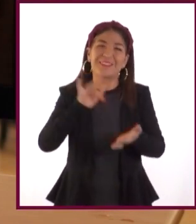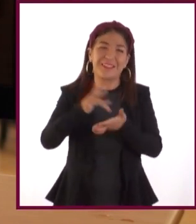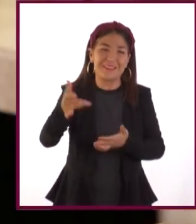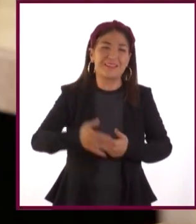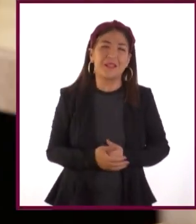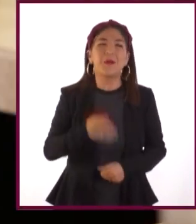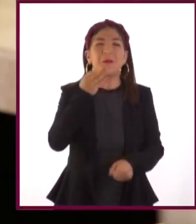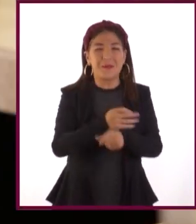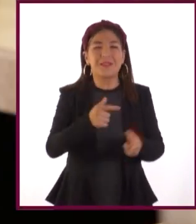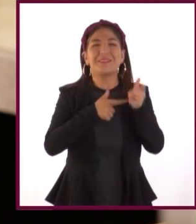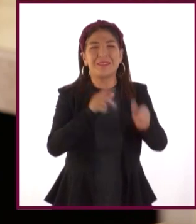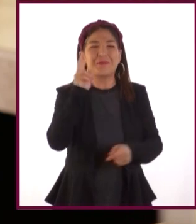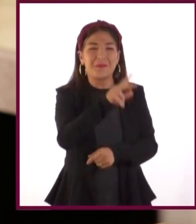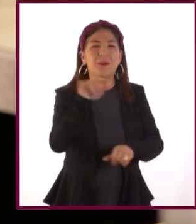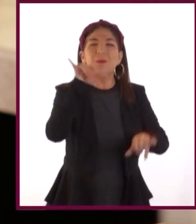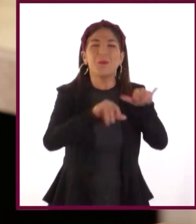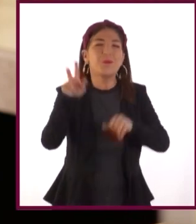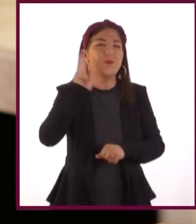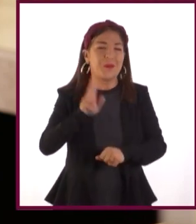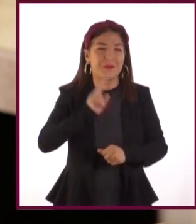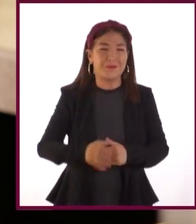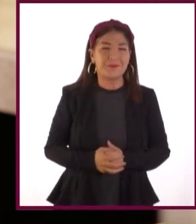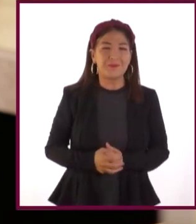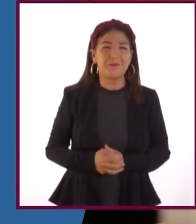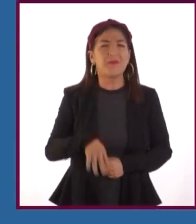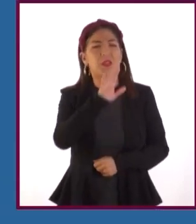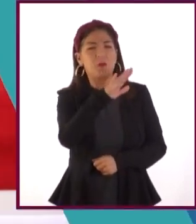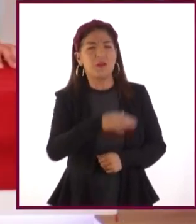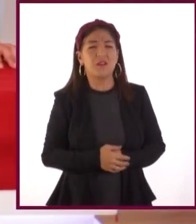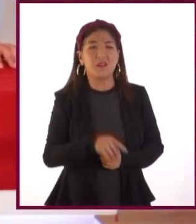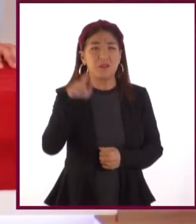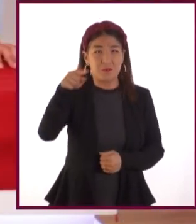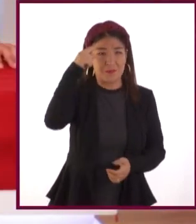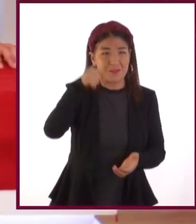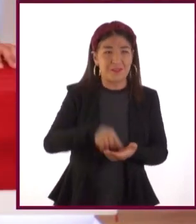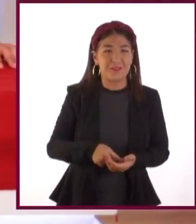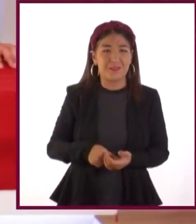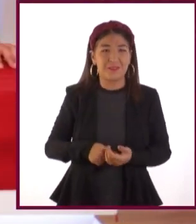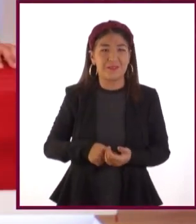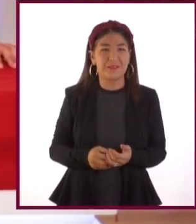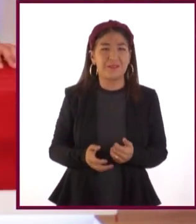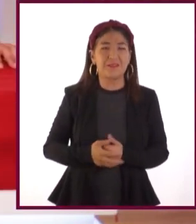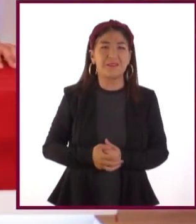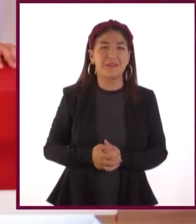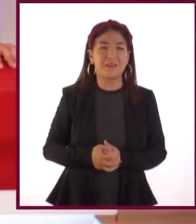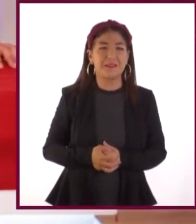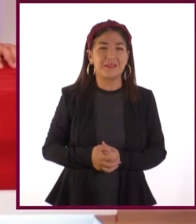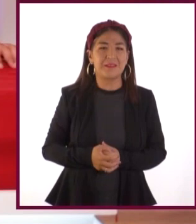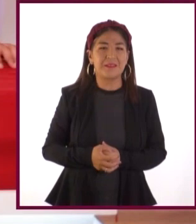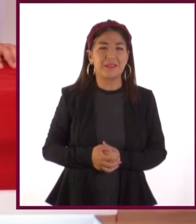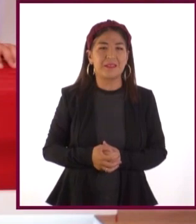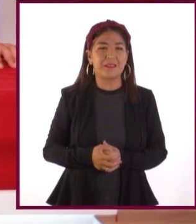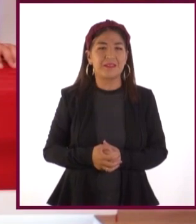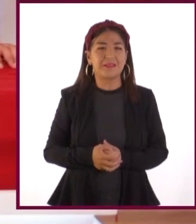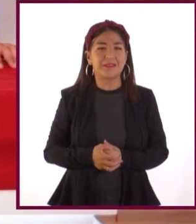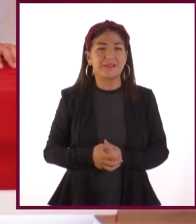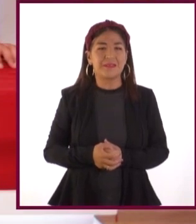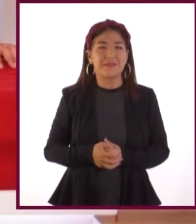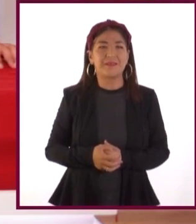9 veces, porque a partir de ese momento ya los órganos comienzan a fallar. Doctor, de verdad muchísimas gracias